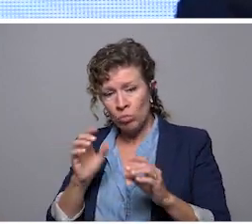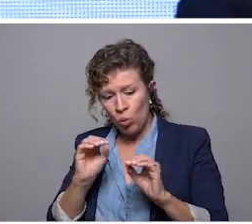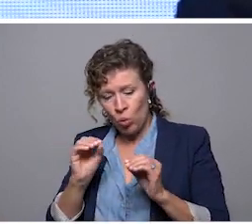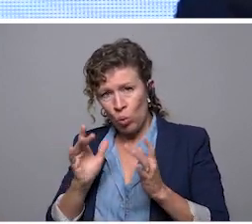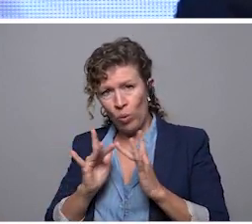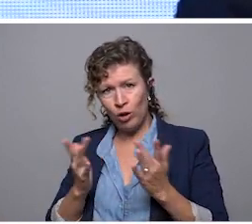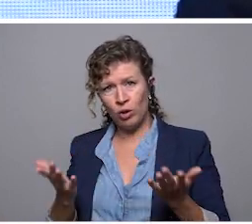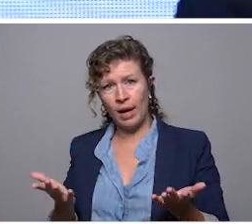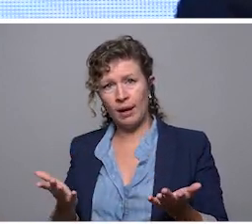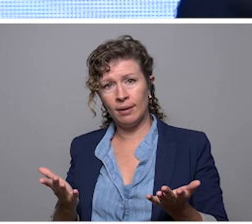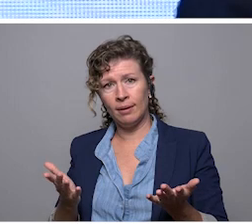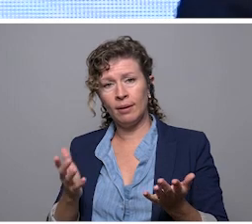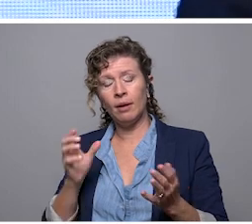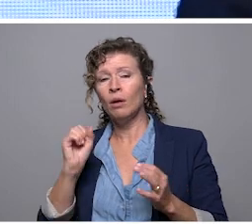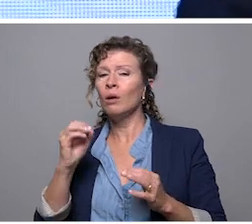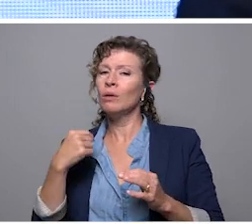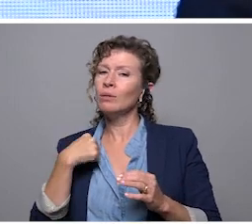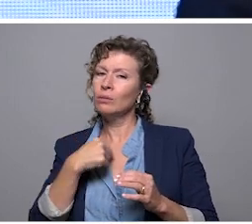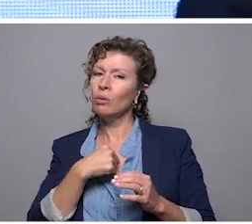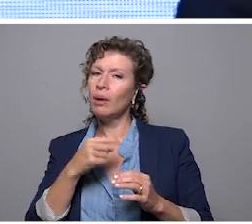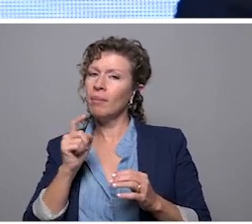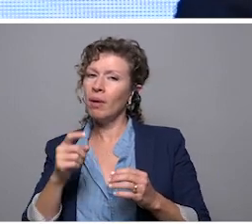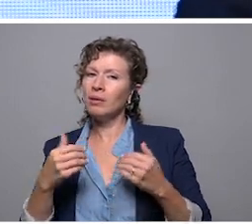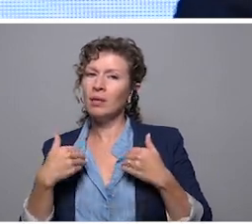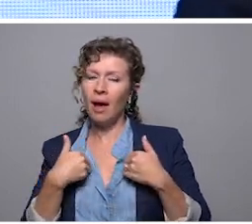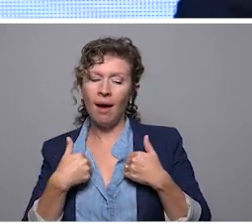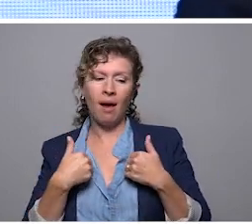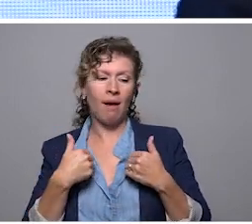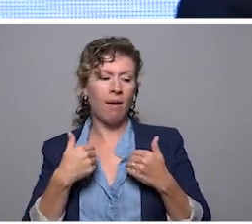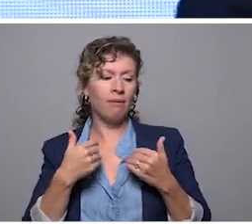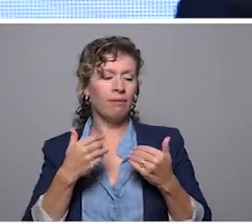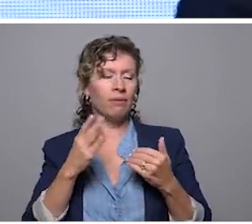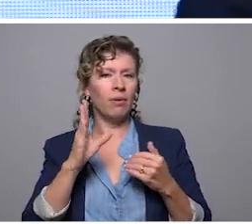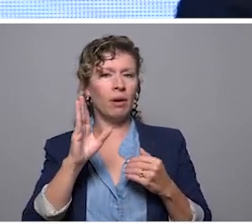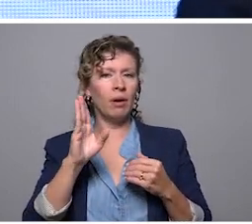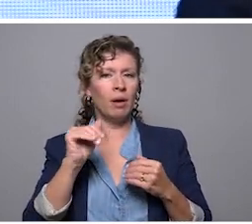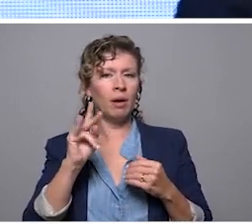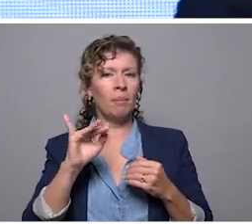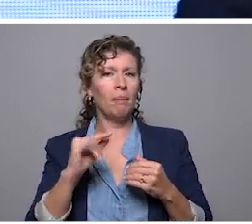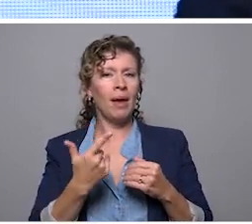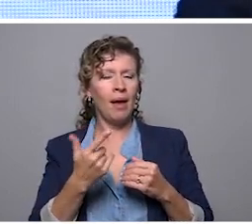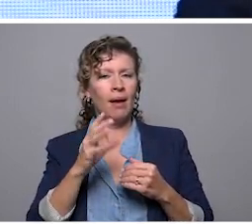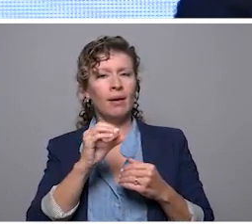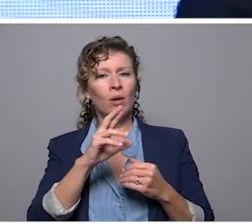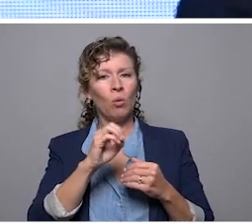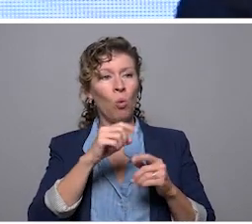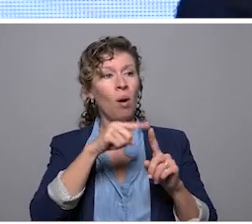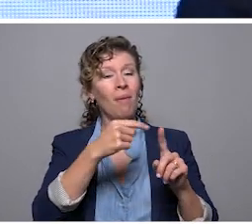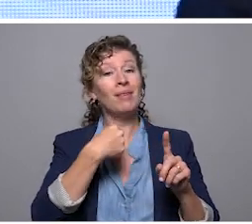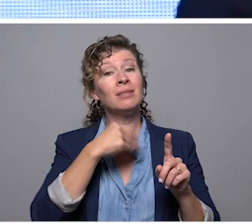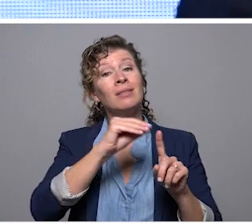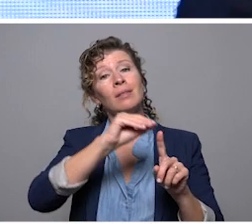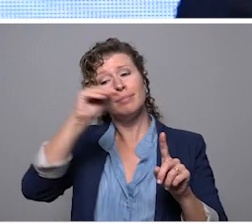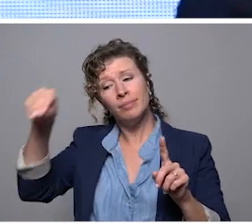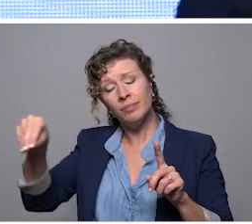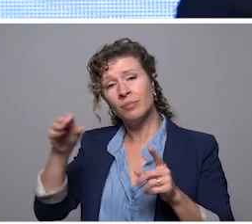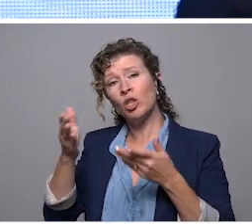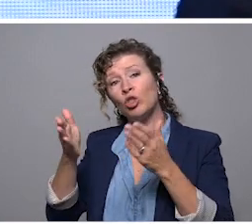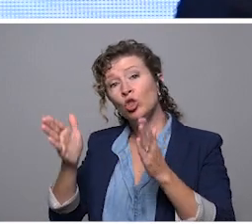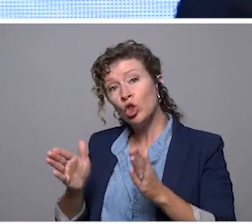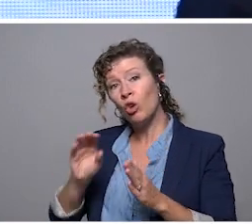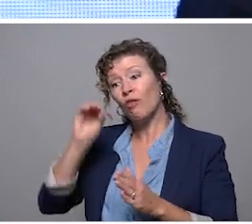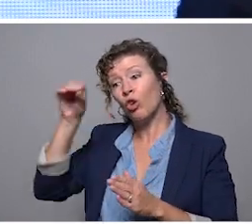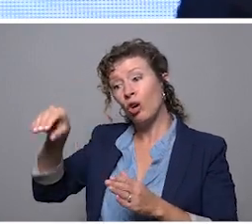bancario que tuviera eh su su servidor en la localidad pero no se comunicaba con otros cor